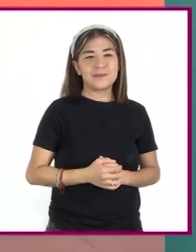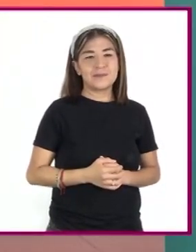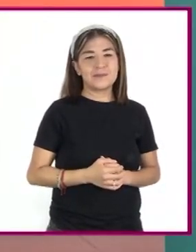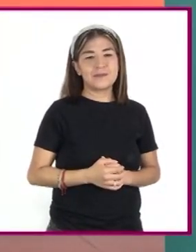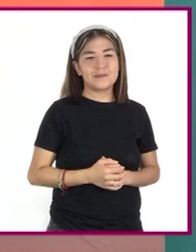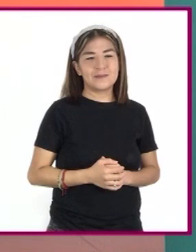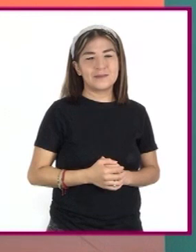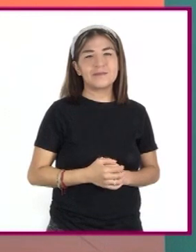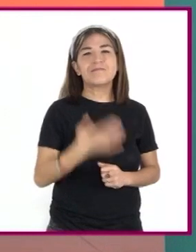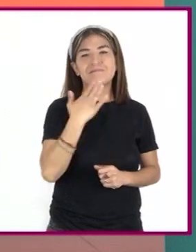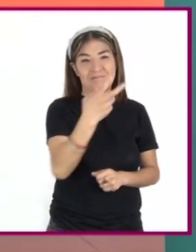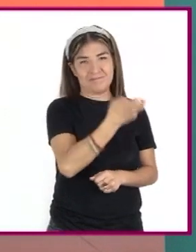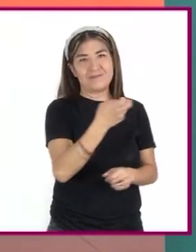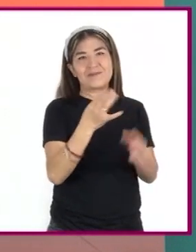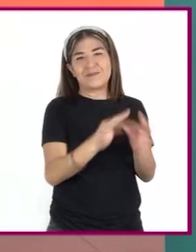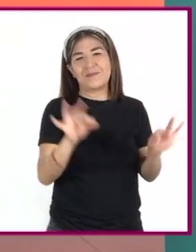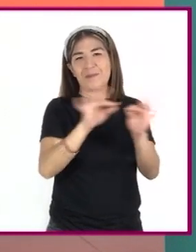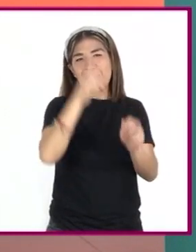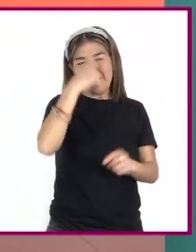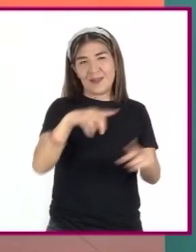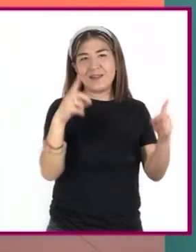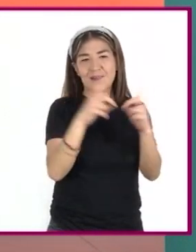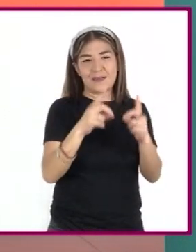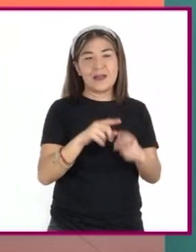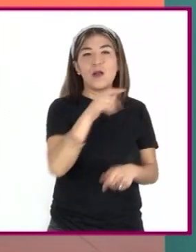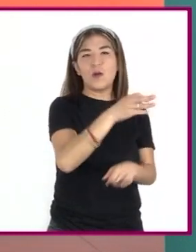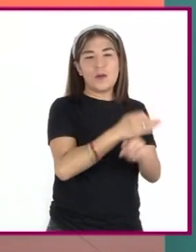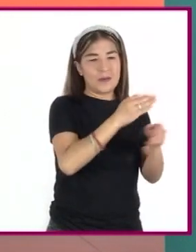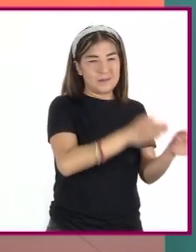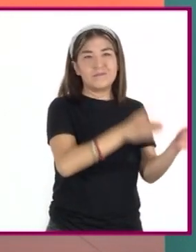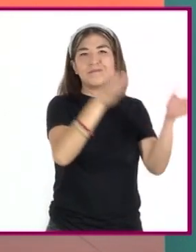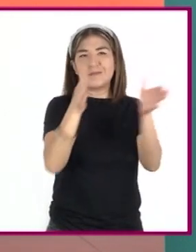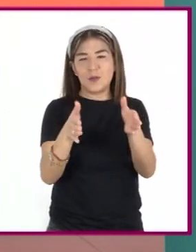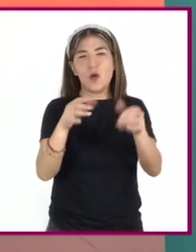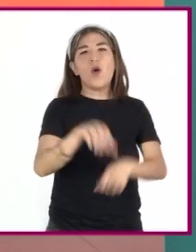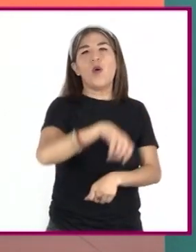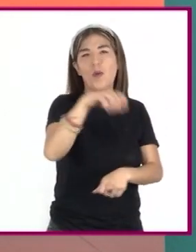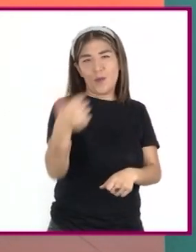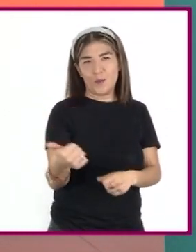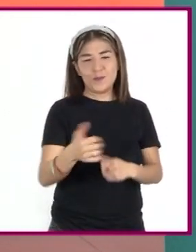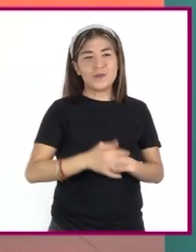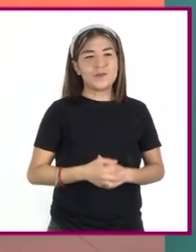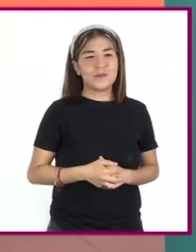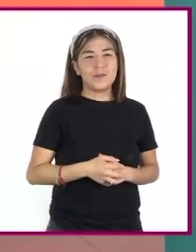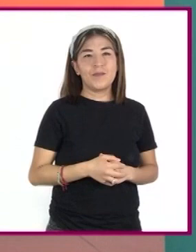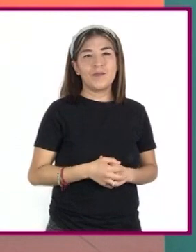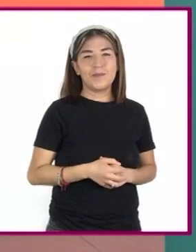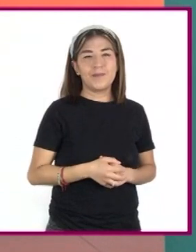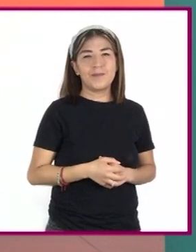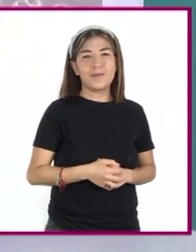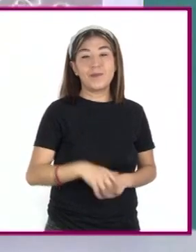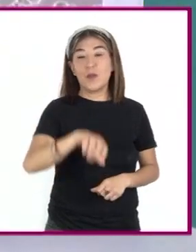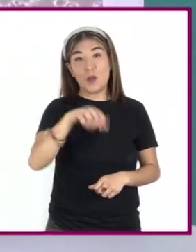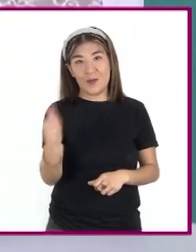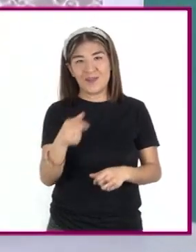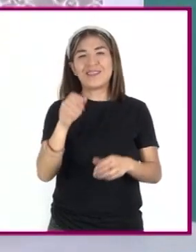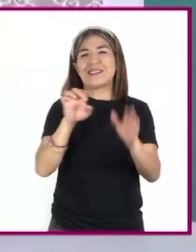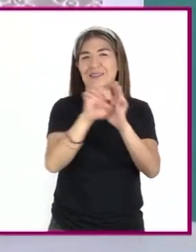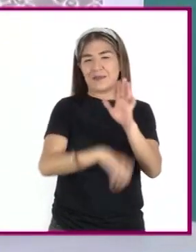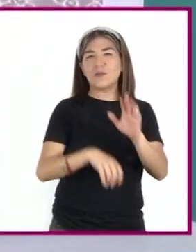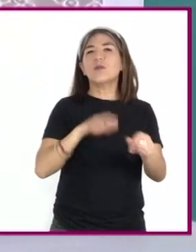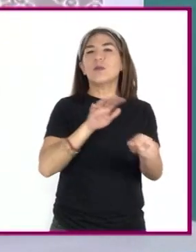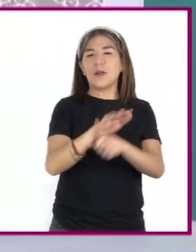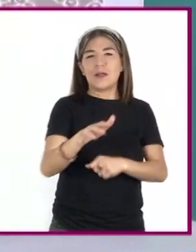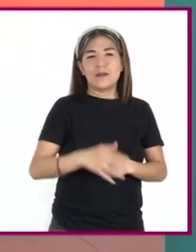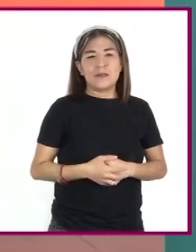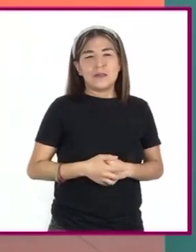Bien, colocamos este aquí para continuar con el siguiente organismo. Este organismo que traemos de ejemplo